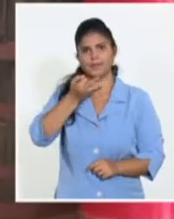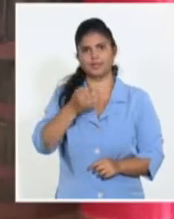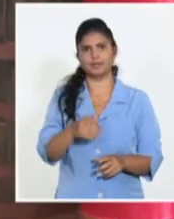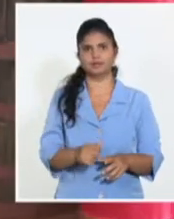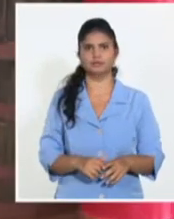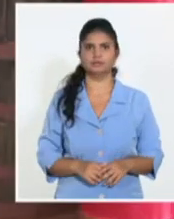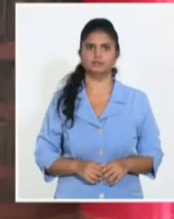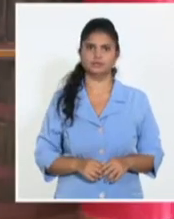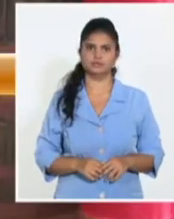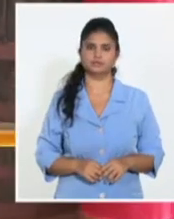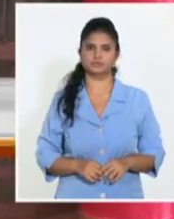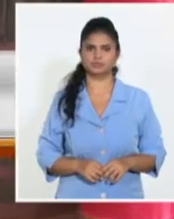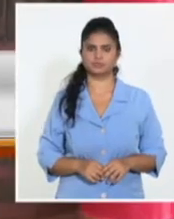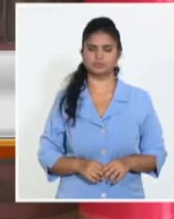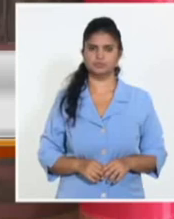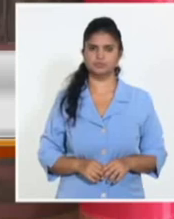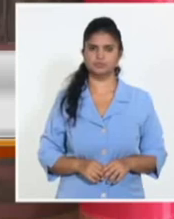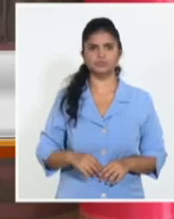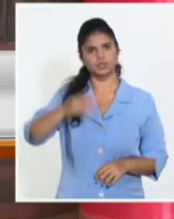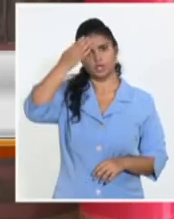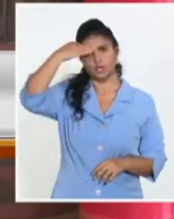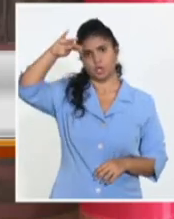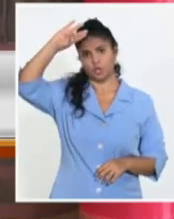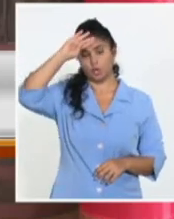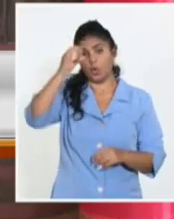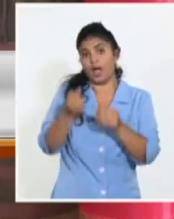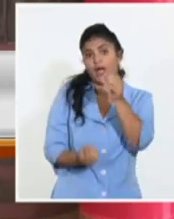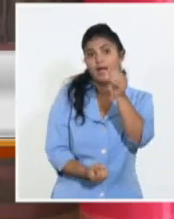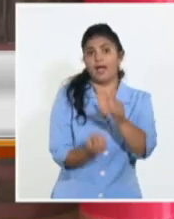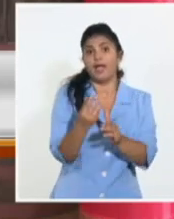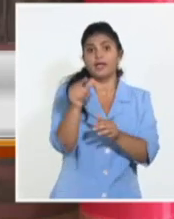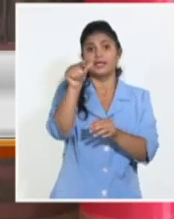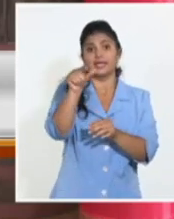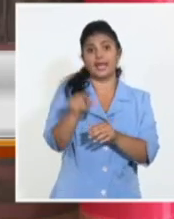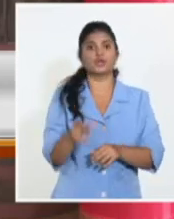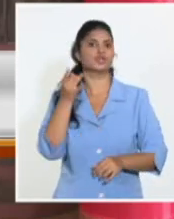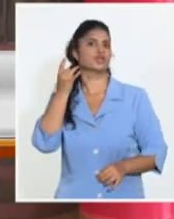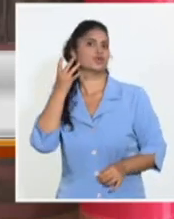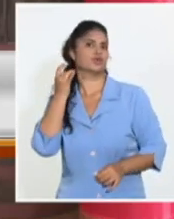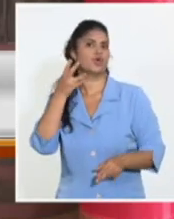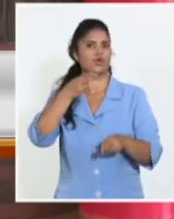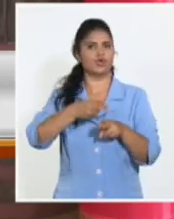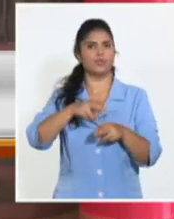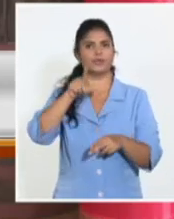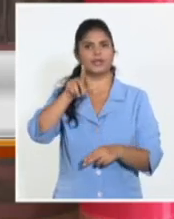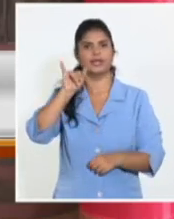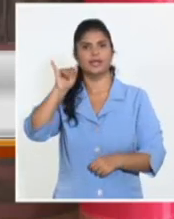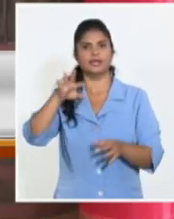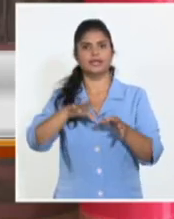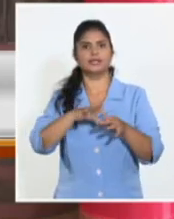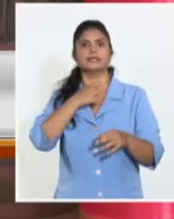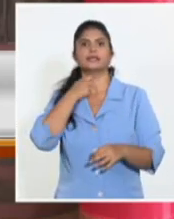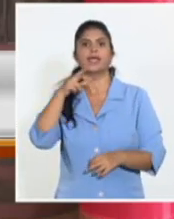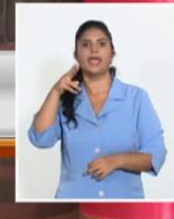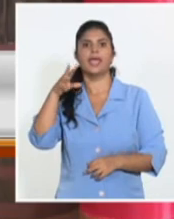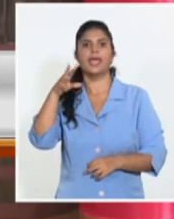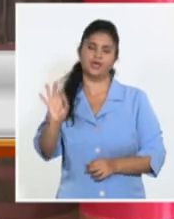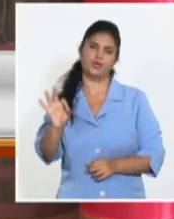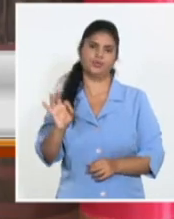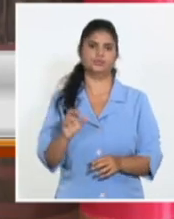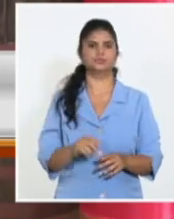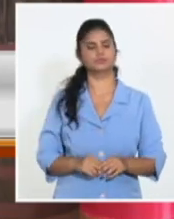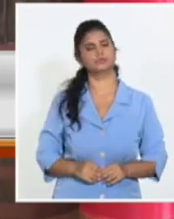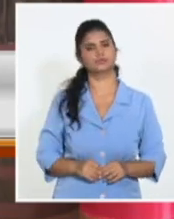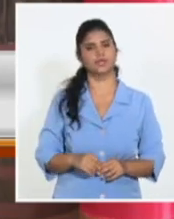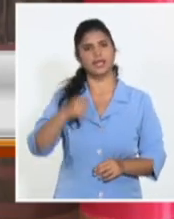el creador de ron ligero en el mundo, desde la segunda mitad del siglo XIX. Y esto se